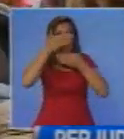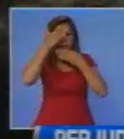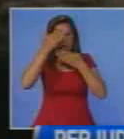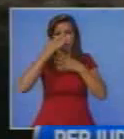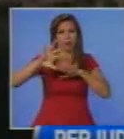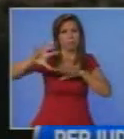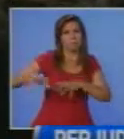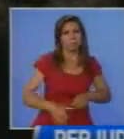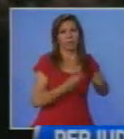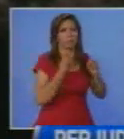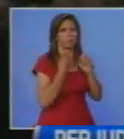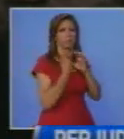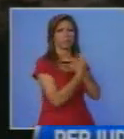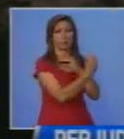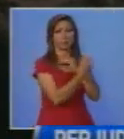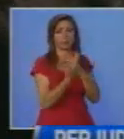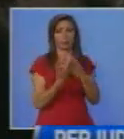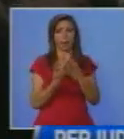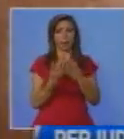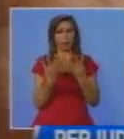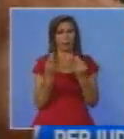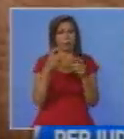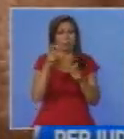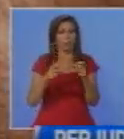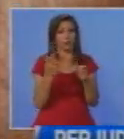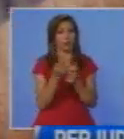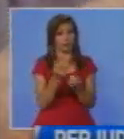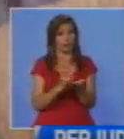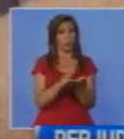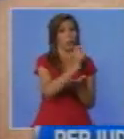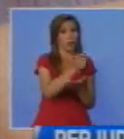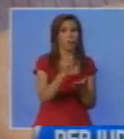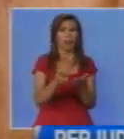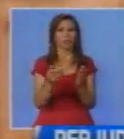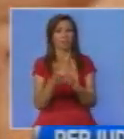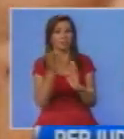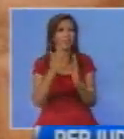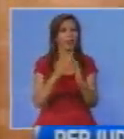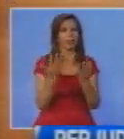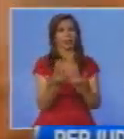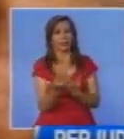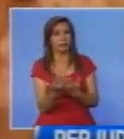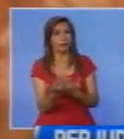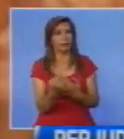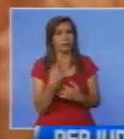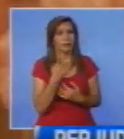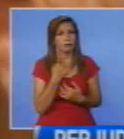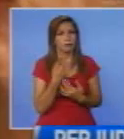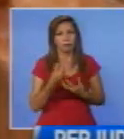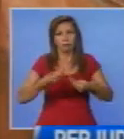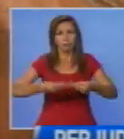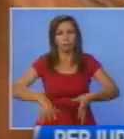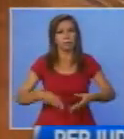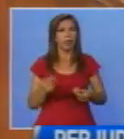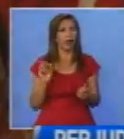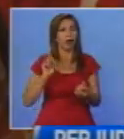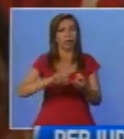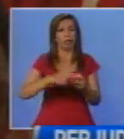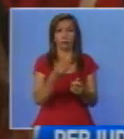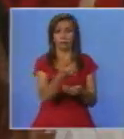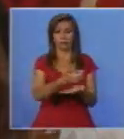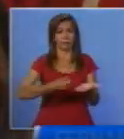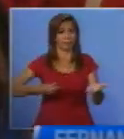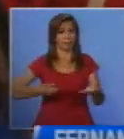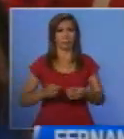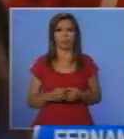1.850 perjudicados reciben ni un solo centavo del dinero que perdieron tras su intento de alcanzar el sueño de tener una casa propia. Con